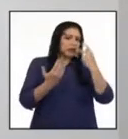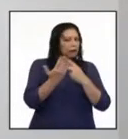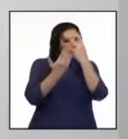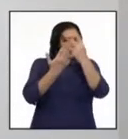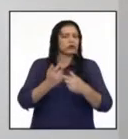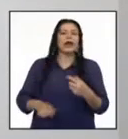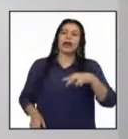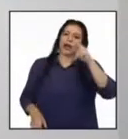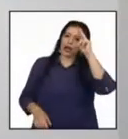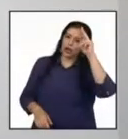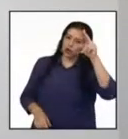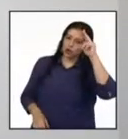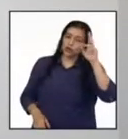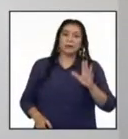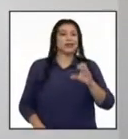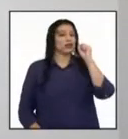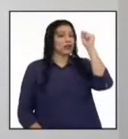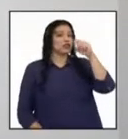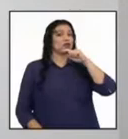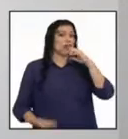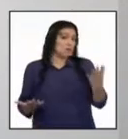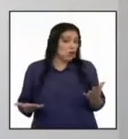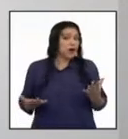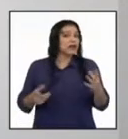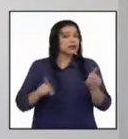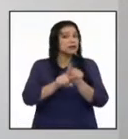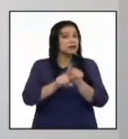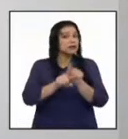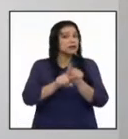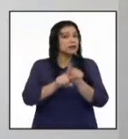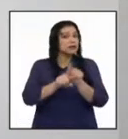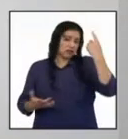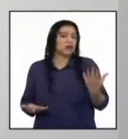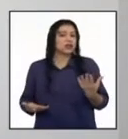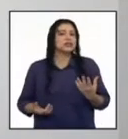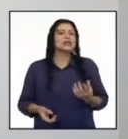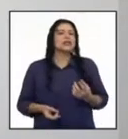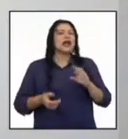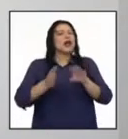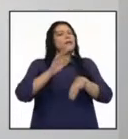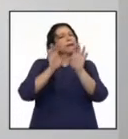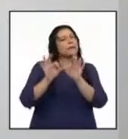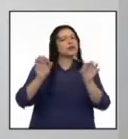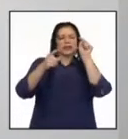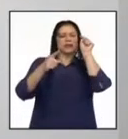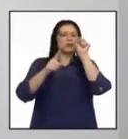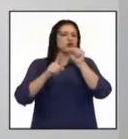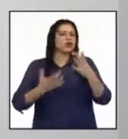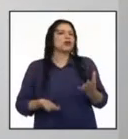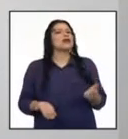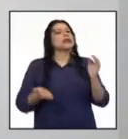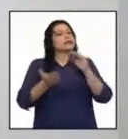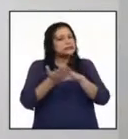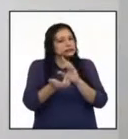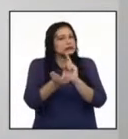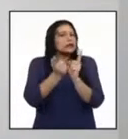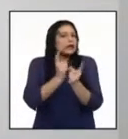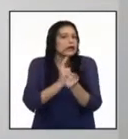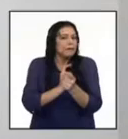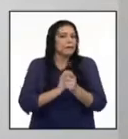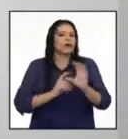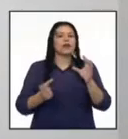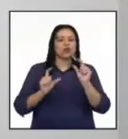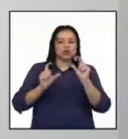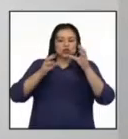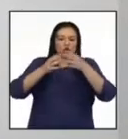el reconocimiento de sus derechos civiles y políticos, priorizaron las reivindicaciones de las